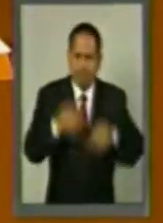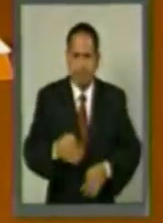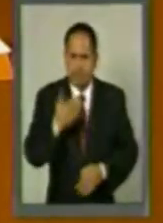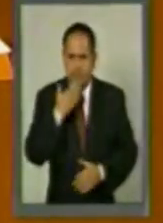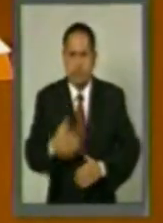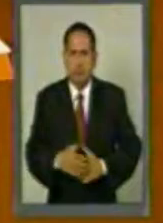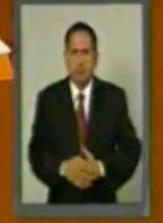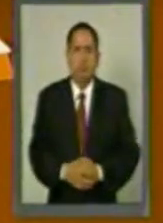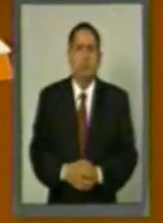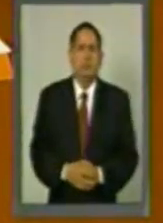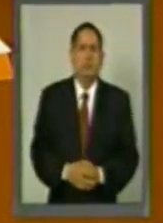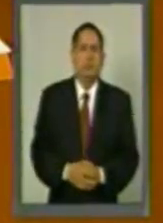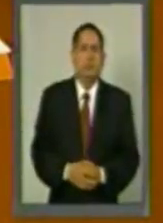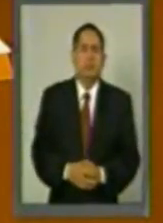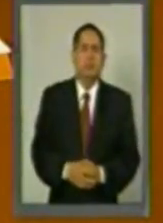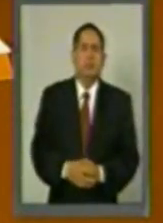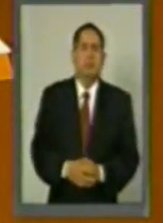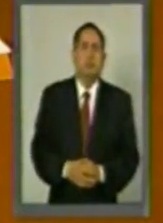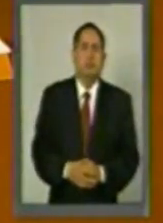instituciones.